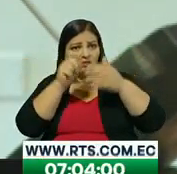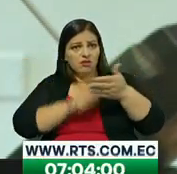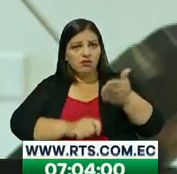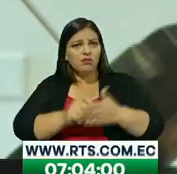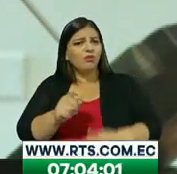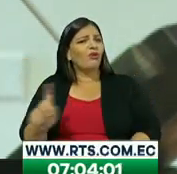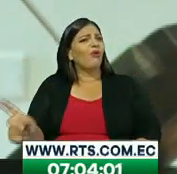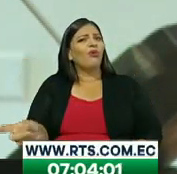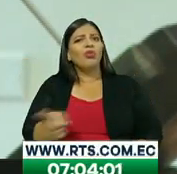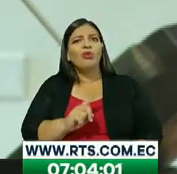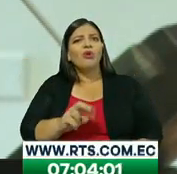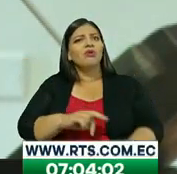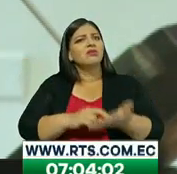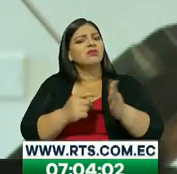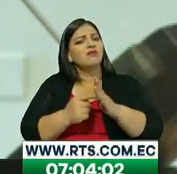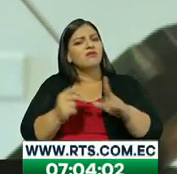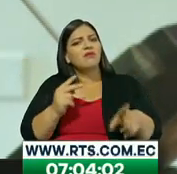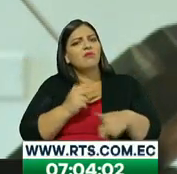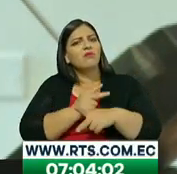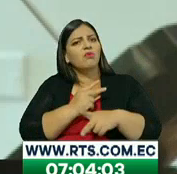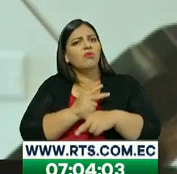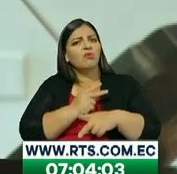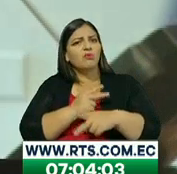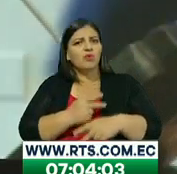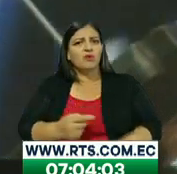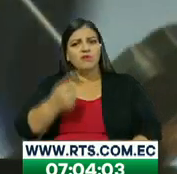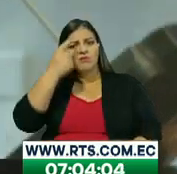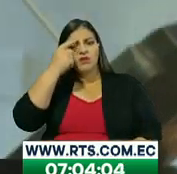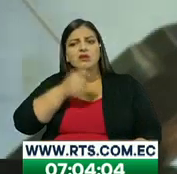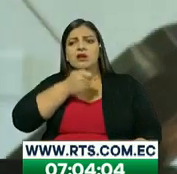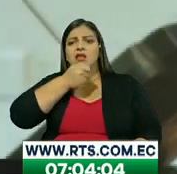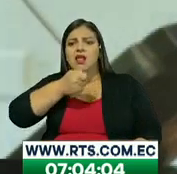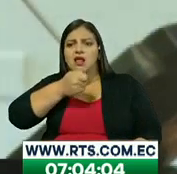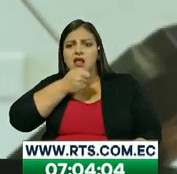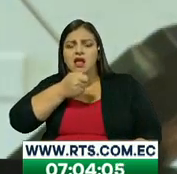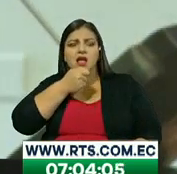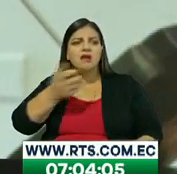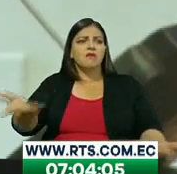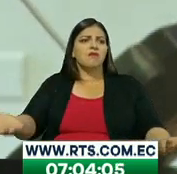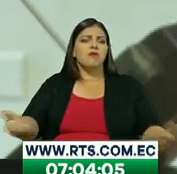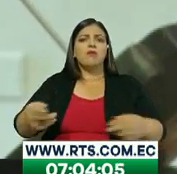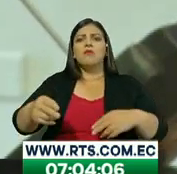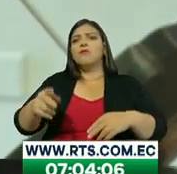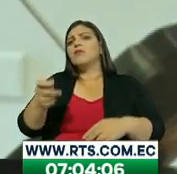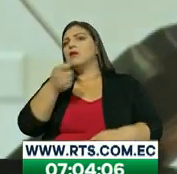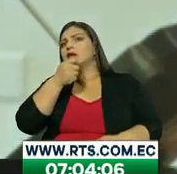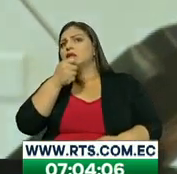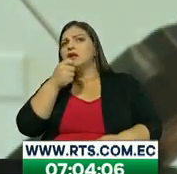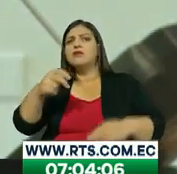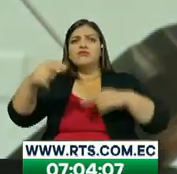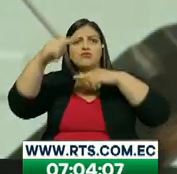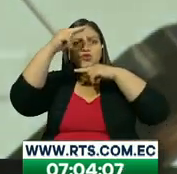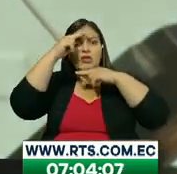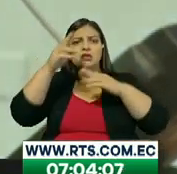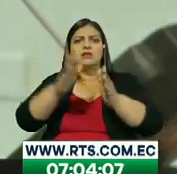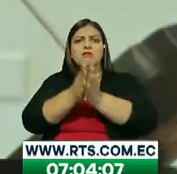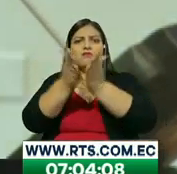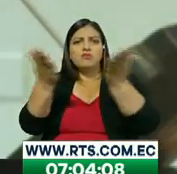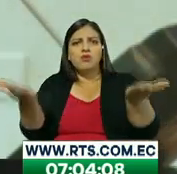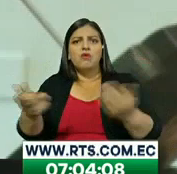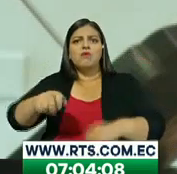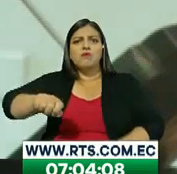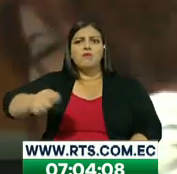para los profesionales de la comunicación, para los trabajadores de la comunicación y periodistas, e incluso para los propios medios